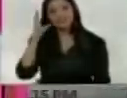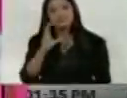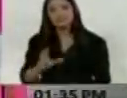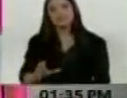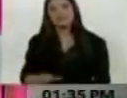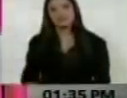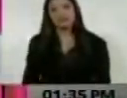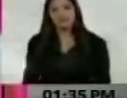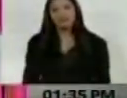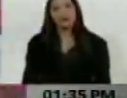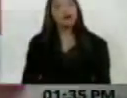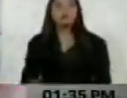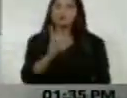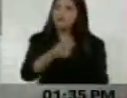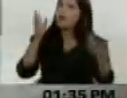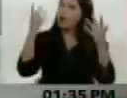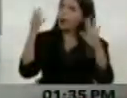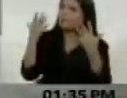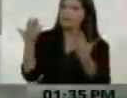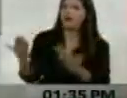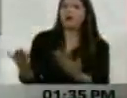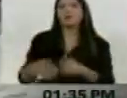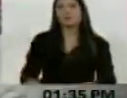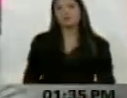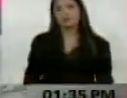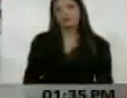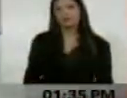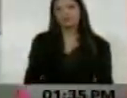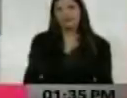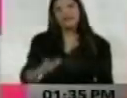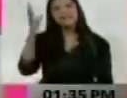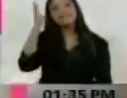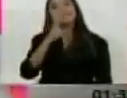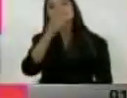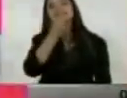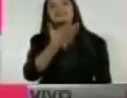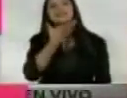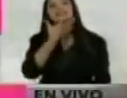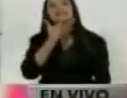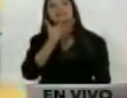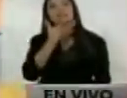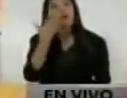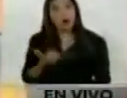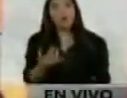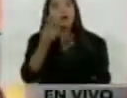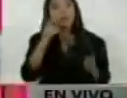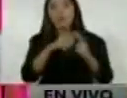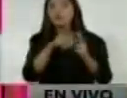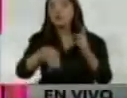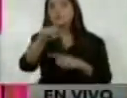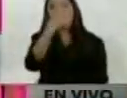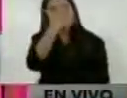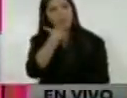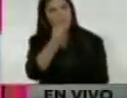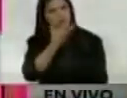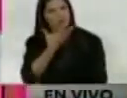de Maduro. Vamos a dar un aplauso a Silita, ¿vale? ¡Silinda! Ahora la conocen así, mira, bonita está